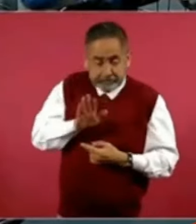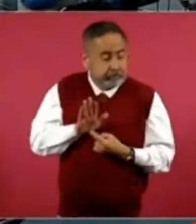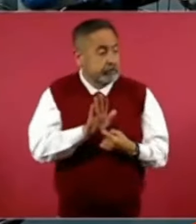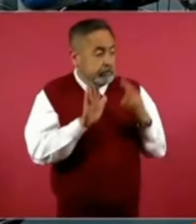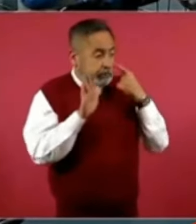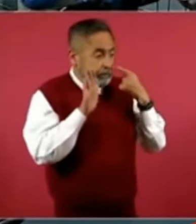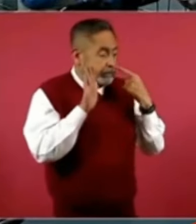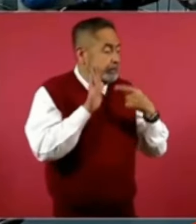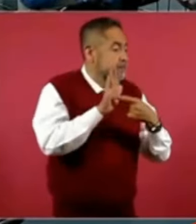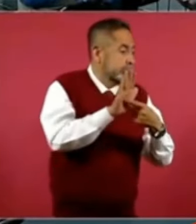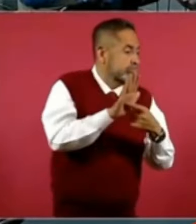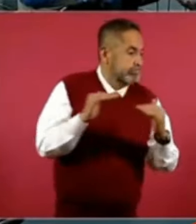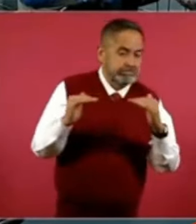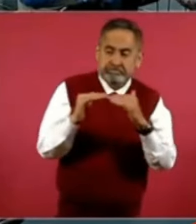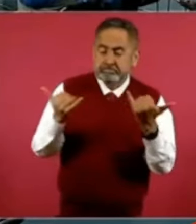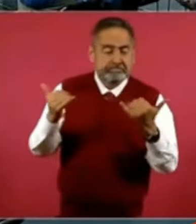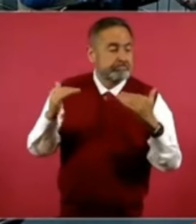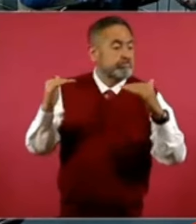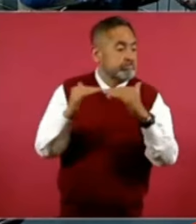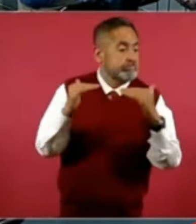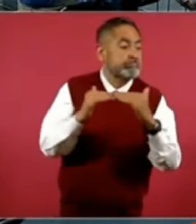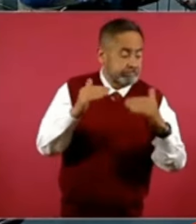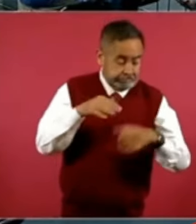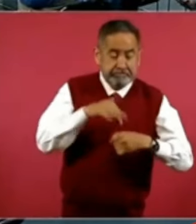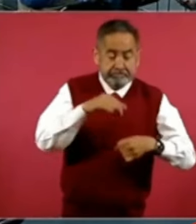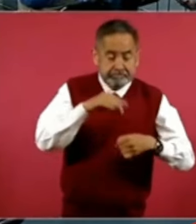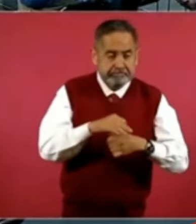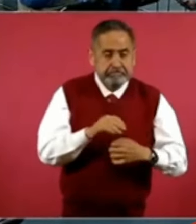ya empatamos, como